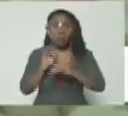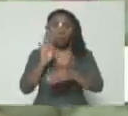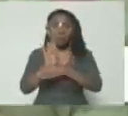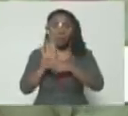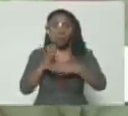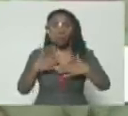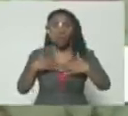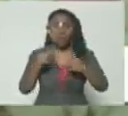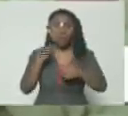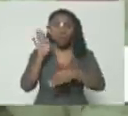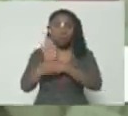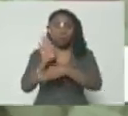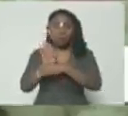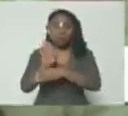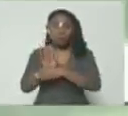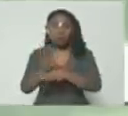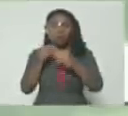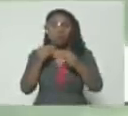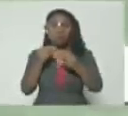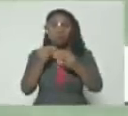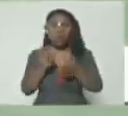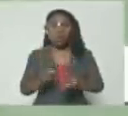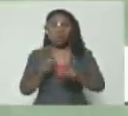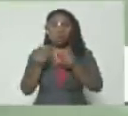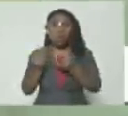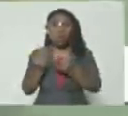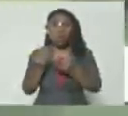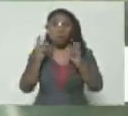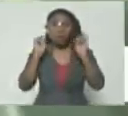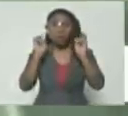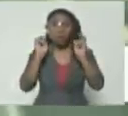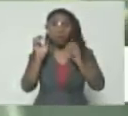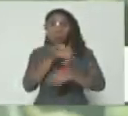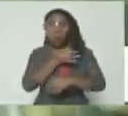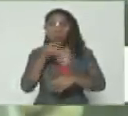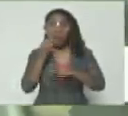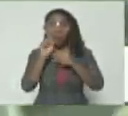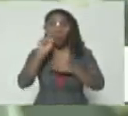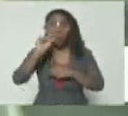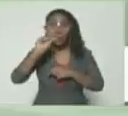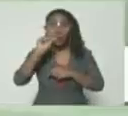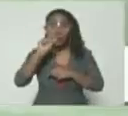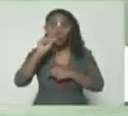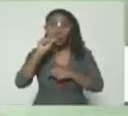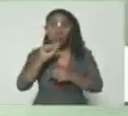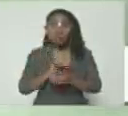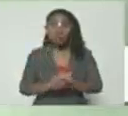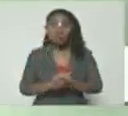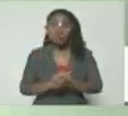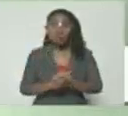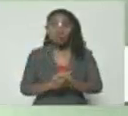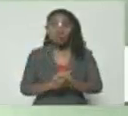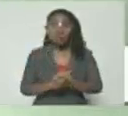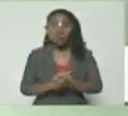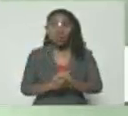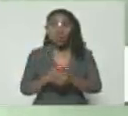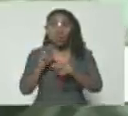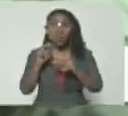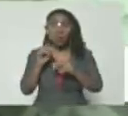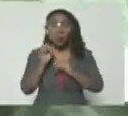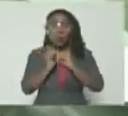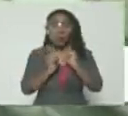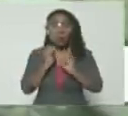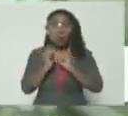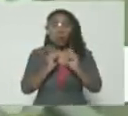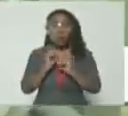una alta inocuidad para garantizar un producto de alta calidad. Los embriones pasan por